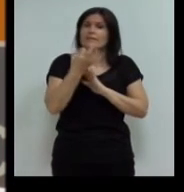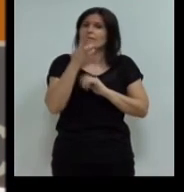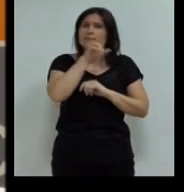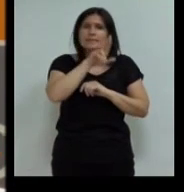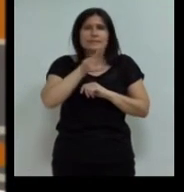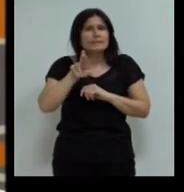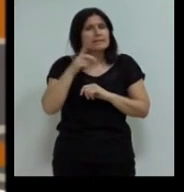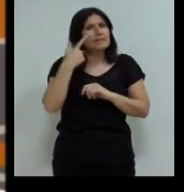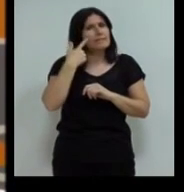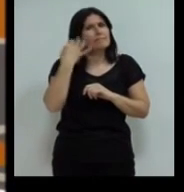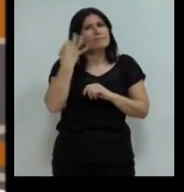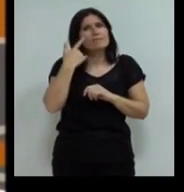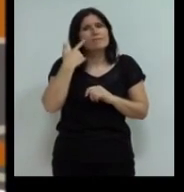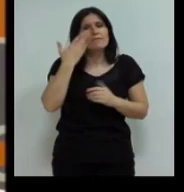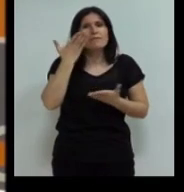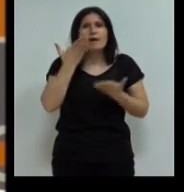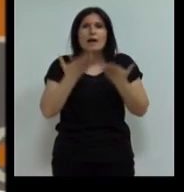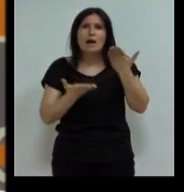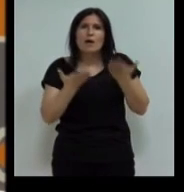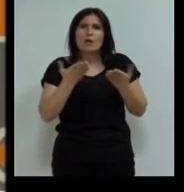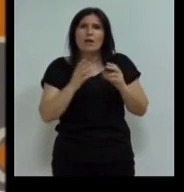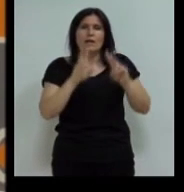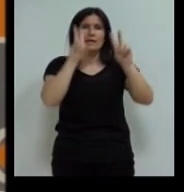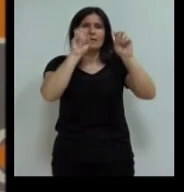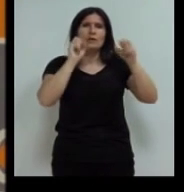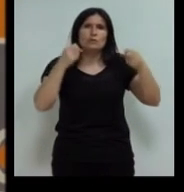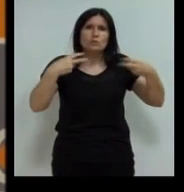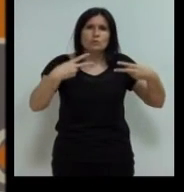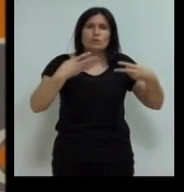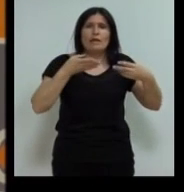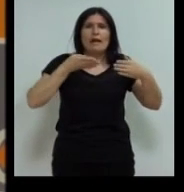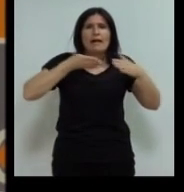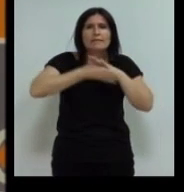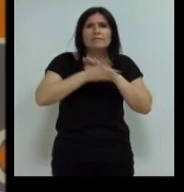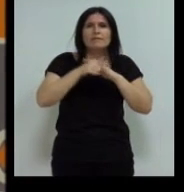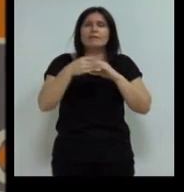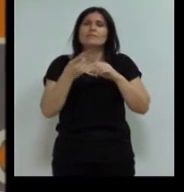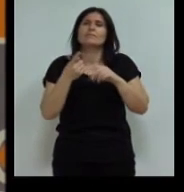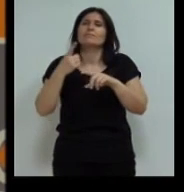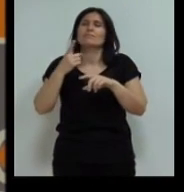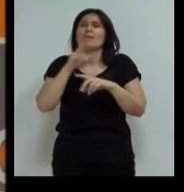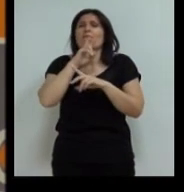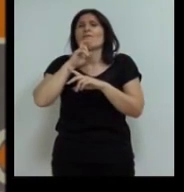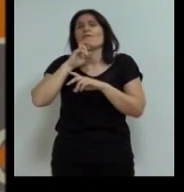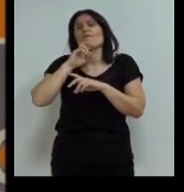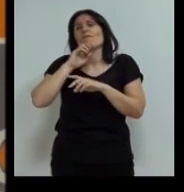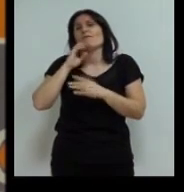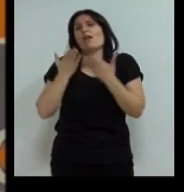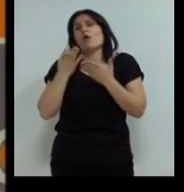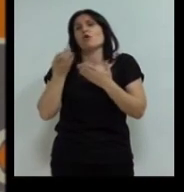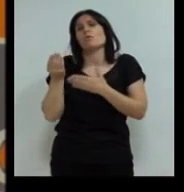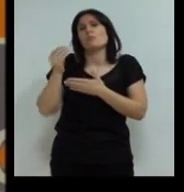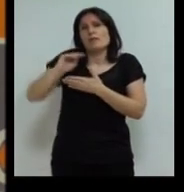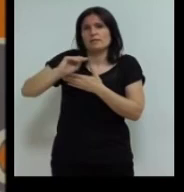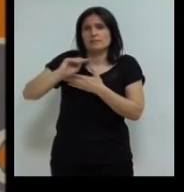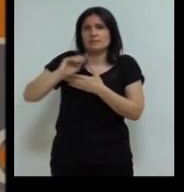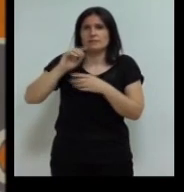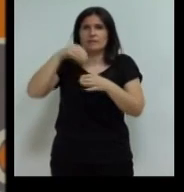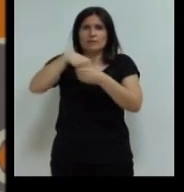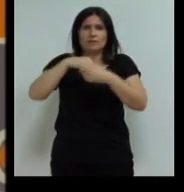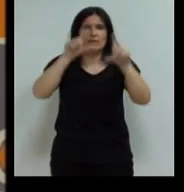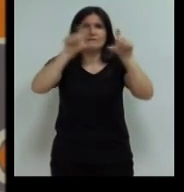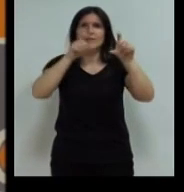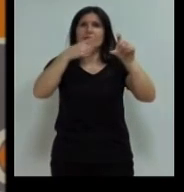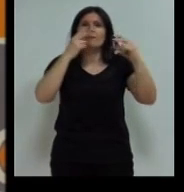hay que valorar que el subtitulado accesible es un valor añadido que las empresas tienen que empezar a